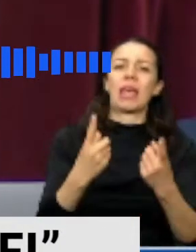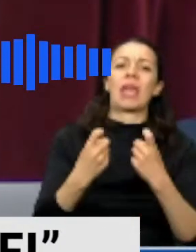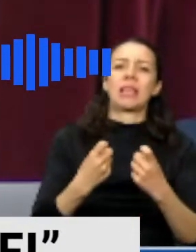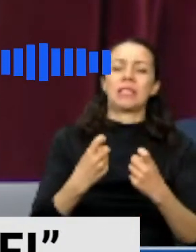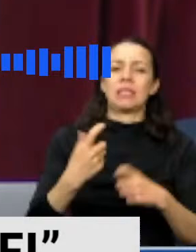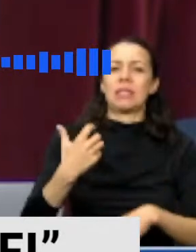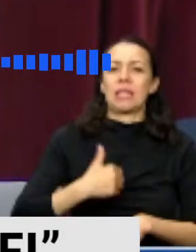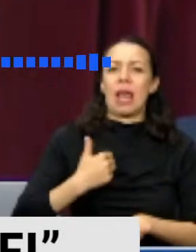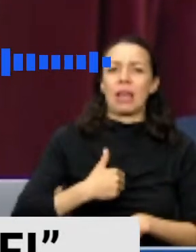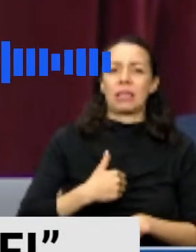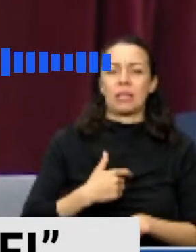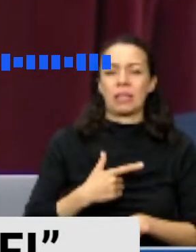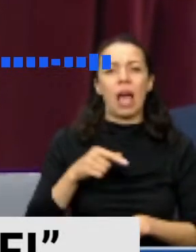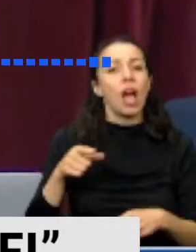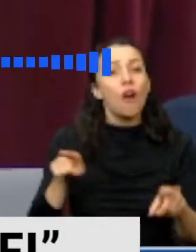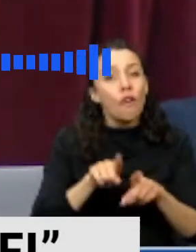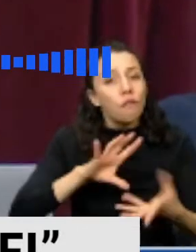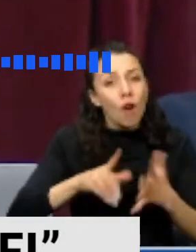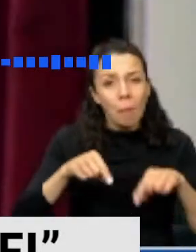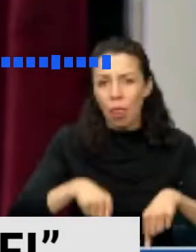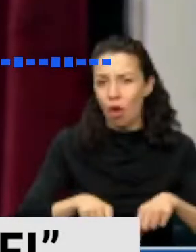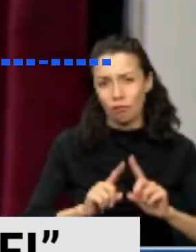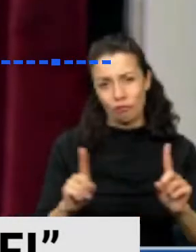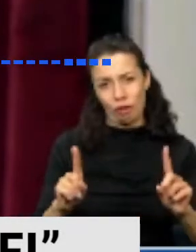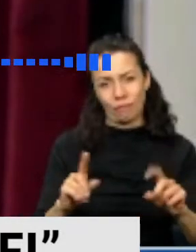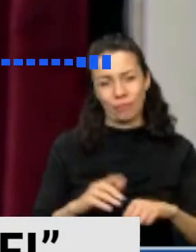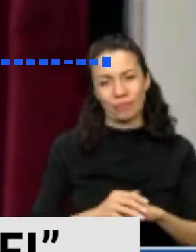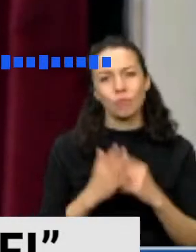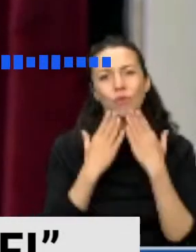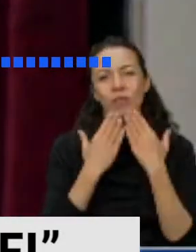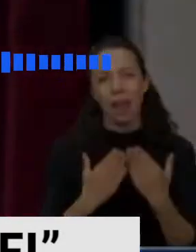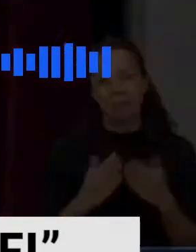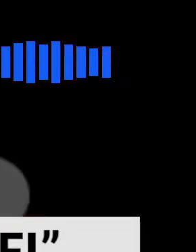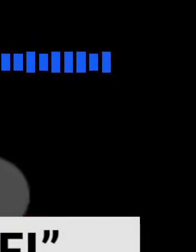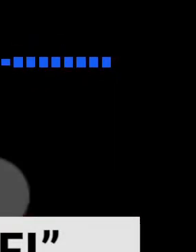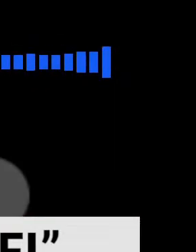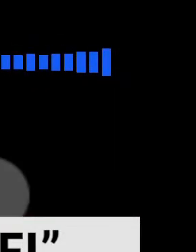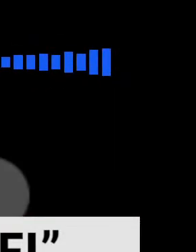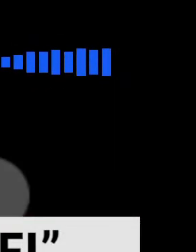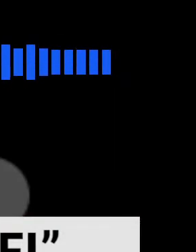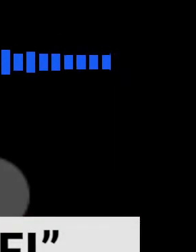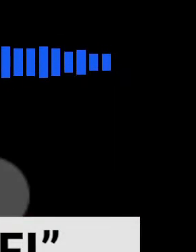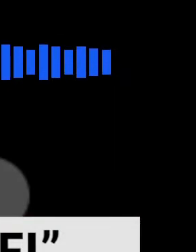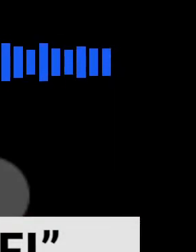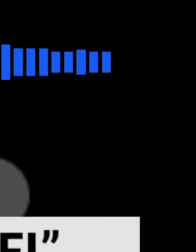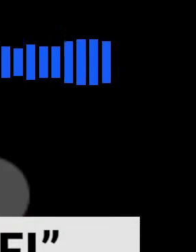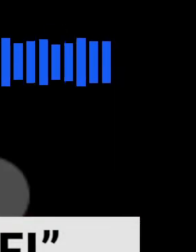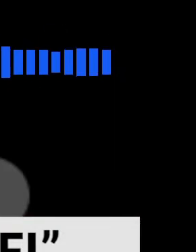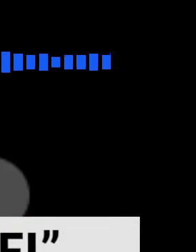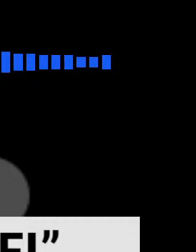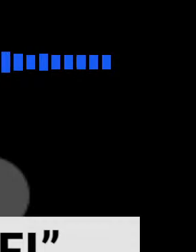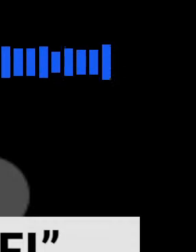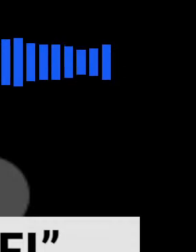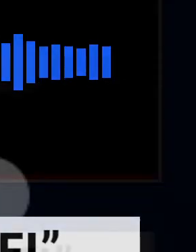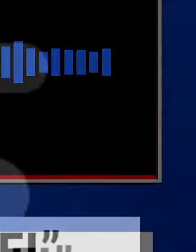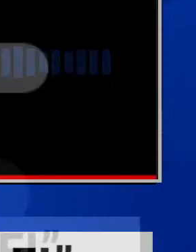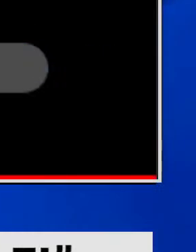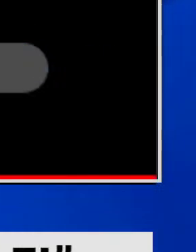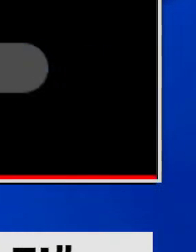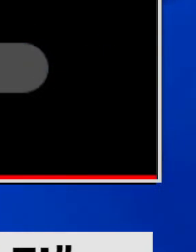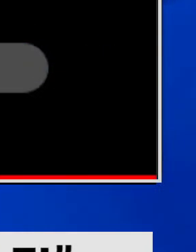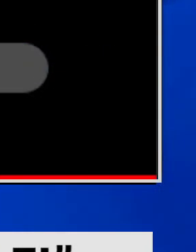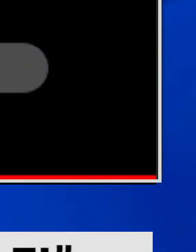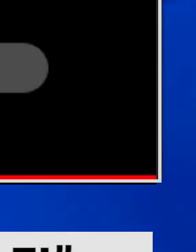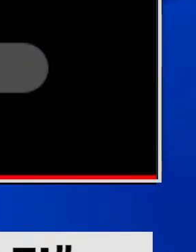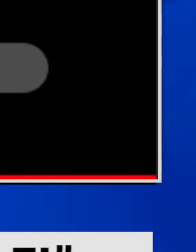presidente de la Cámara de Diputados. Caputo. Caputo, o sea, ¿hasta dónde, digamos, Juntos por el Cambio no va